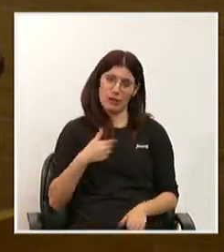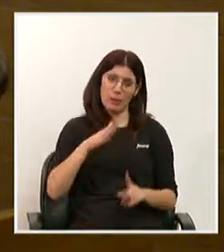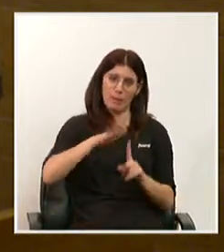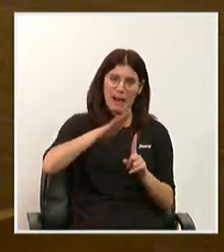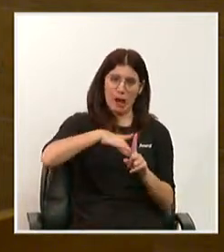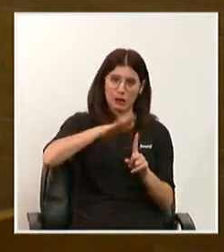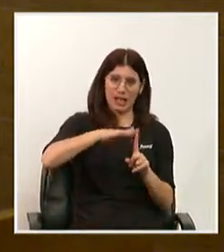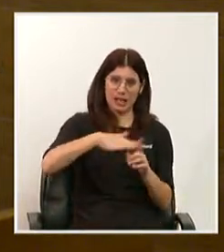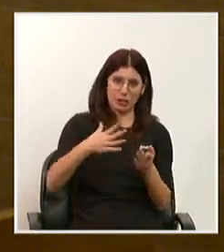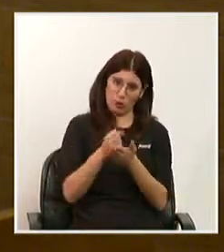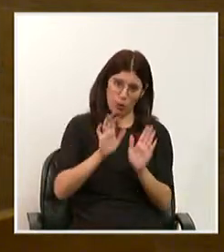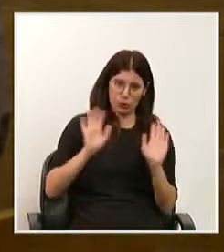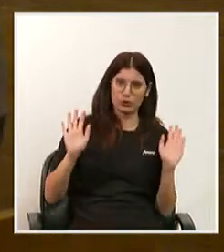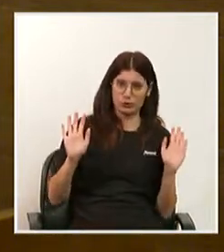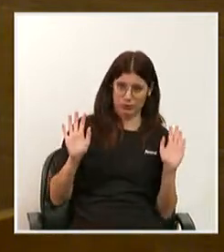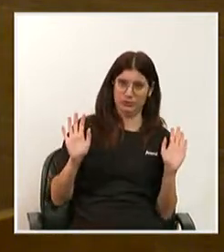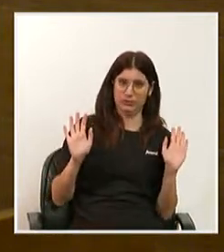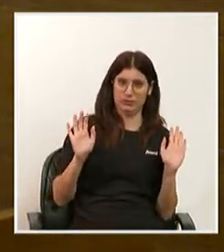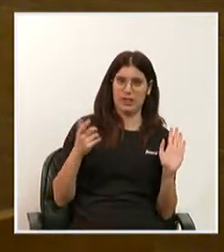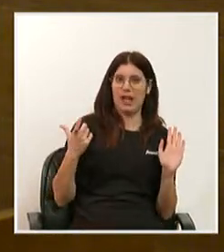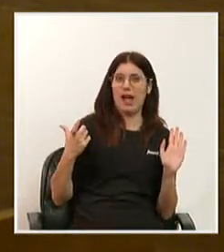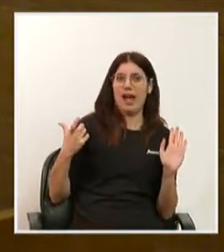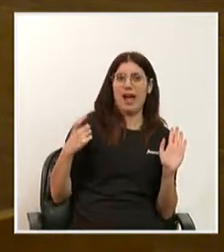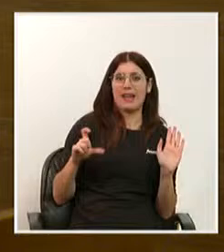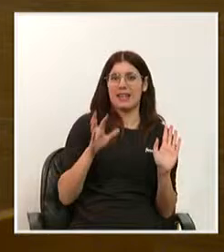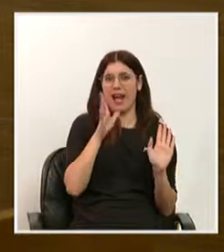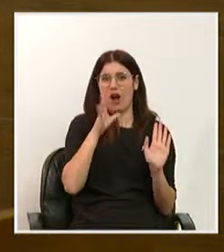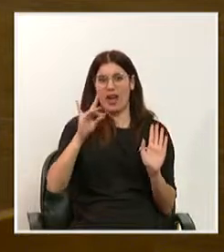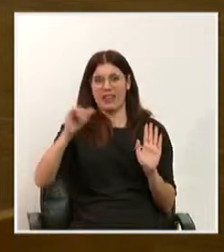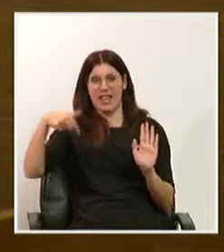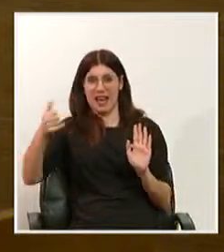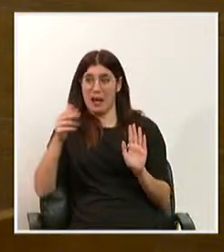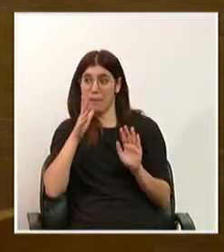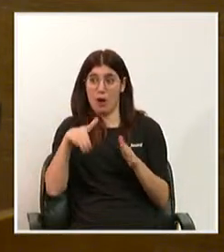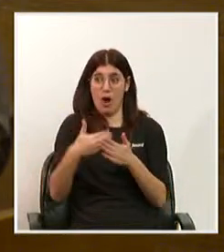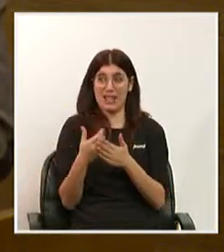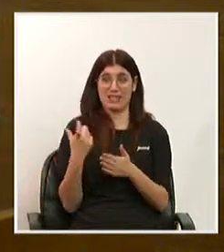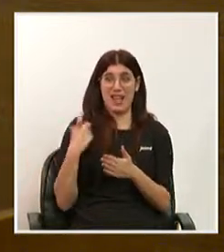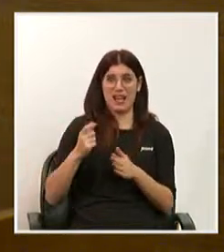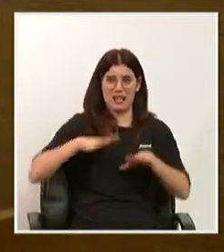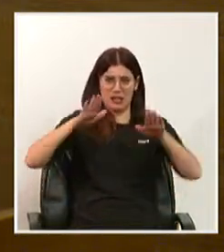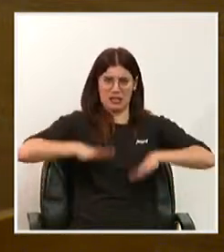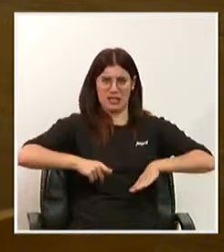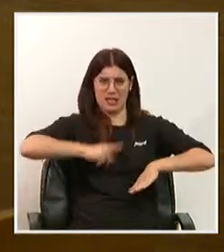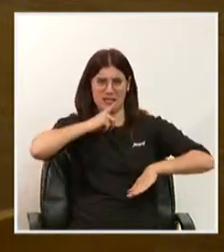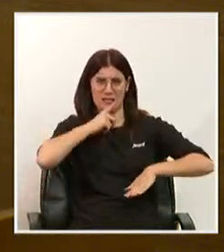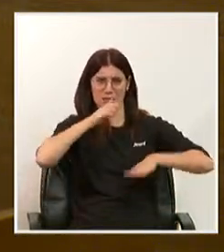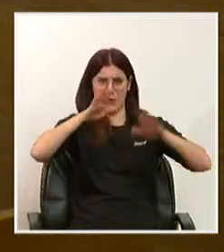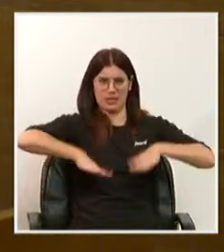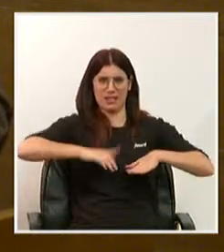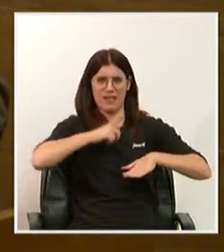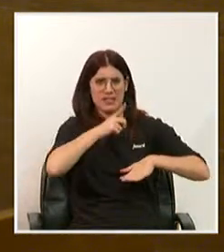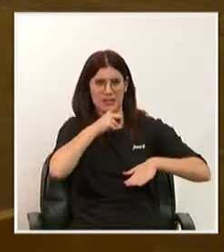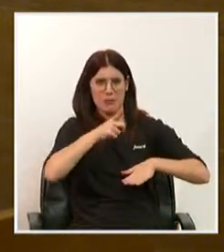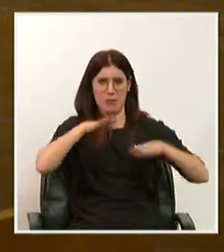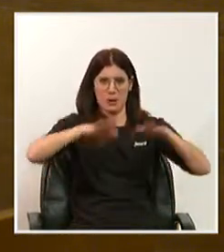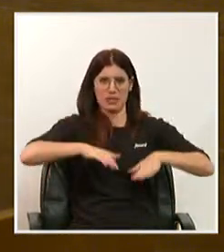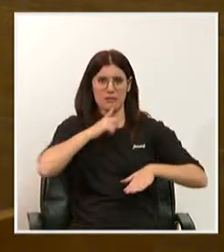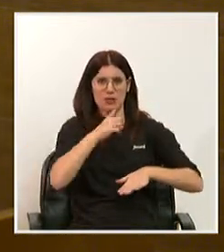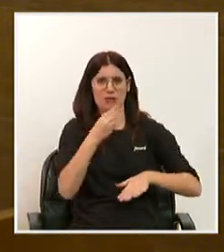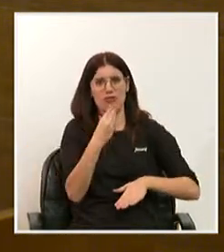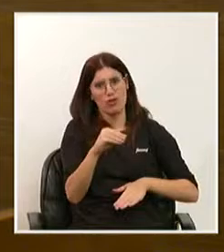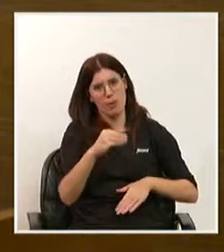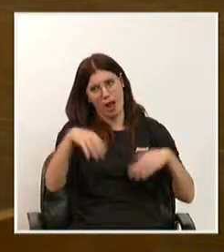todos ahora desde ayer son de son de Diana pero hasta ayer que se quede chimo que se quede chimo que está mu chove eh